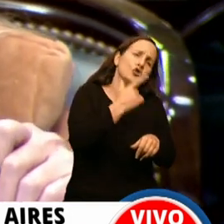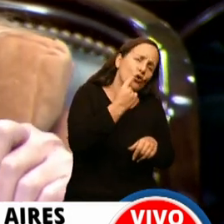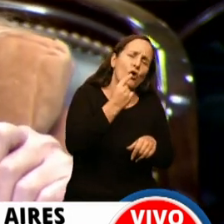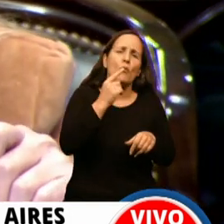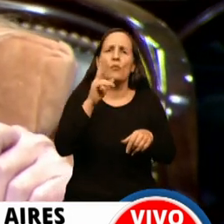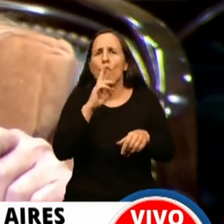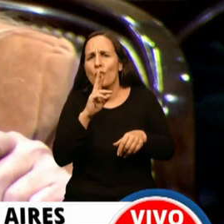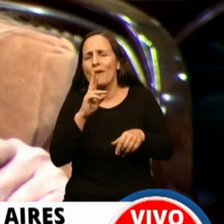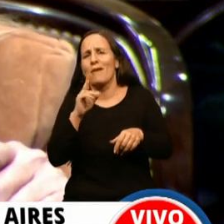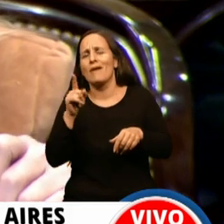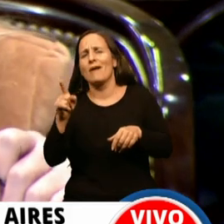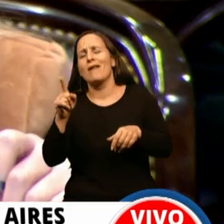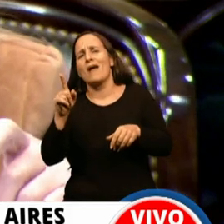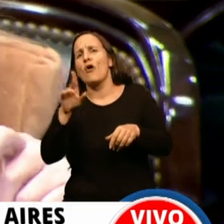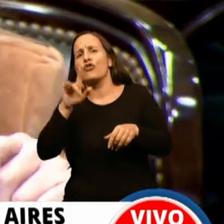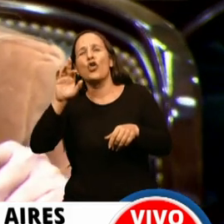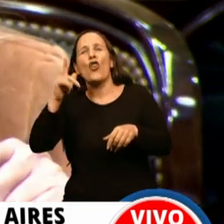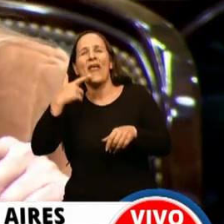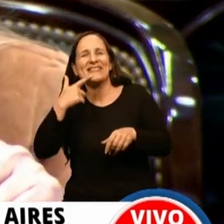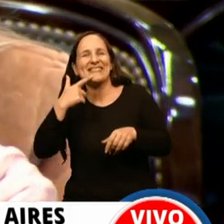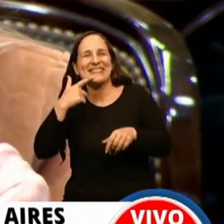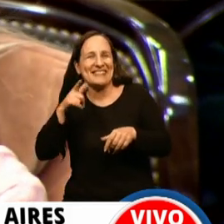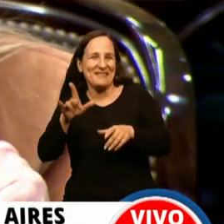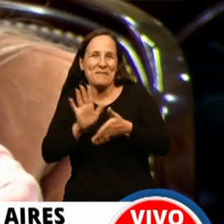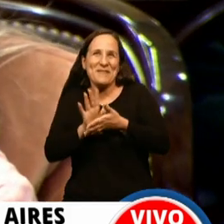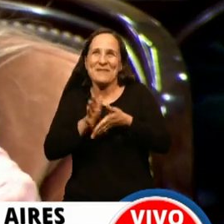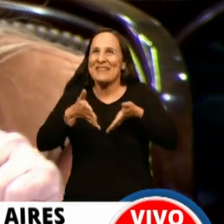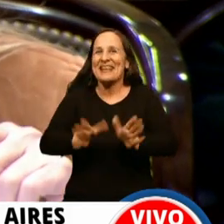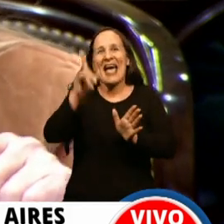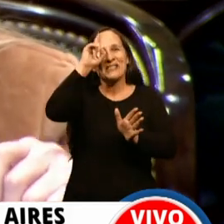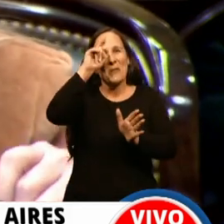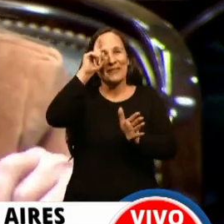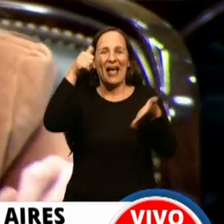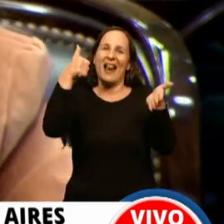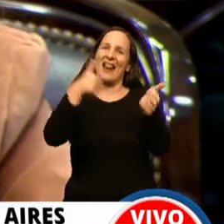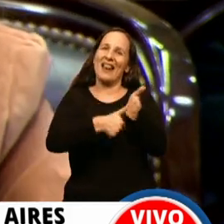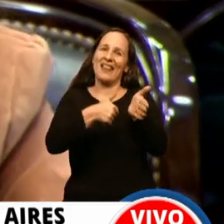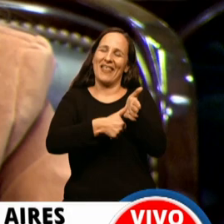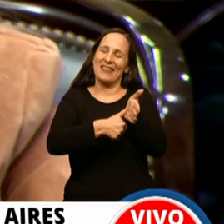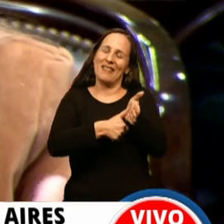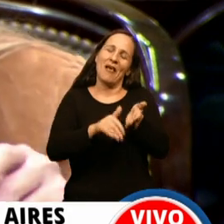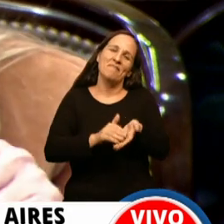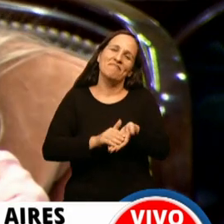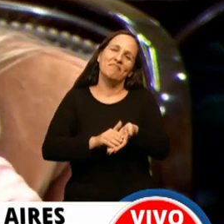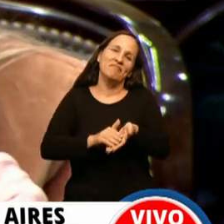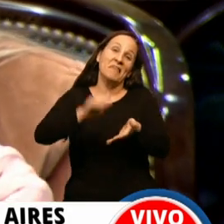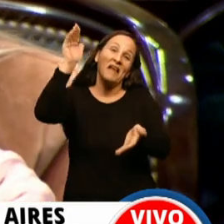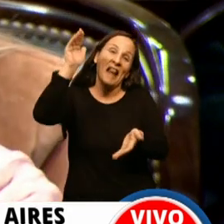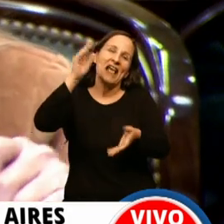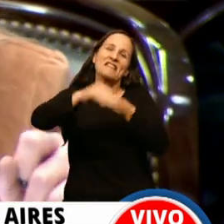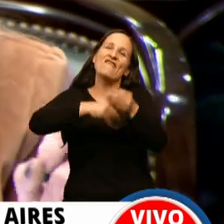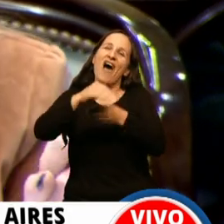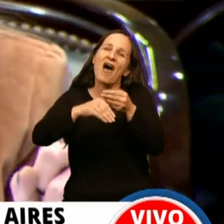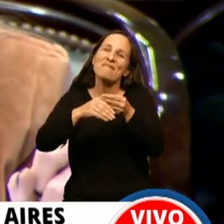nacer en un hospital tener un documento nacional de identidad crecer abrazadas a una